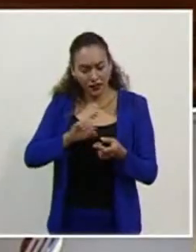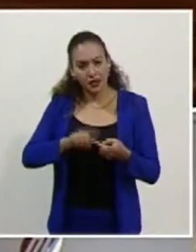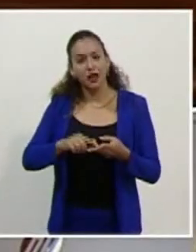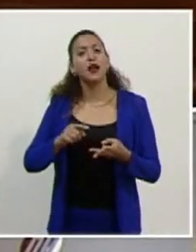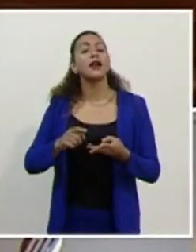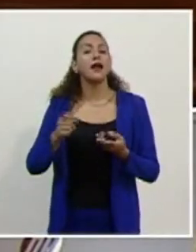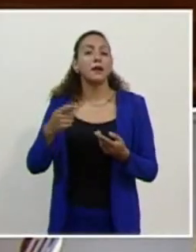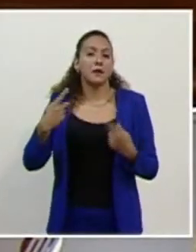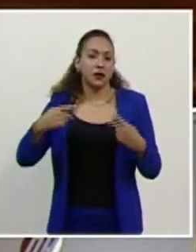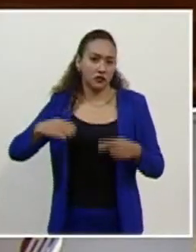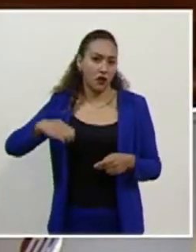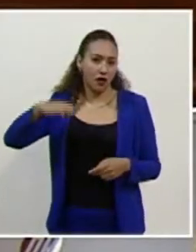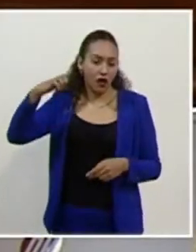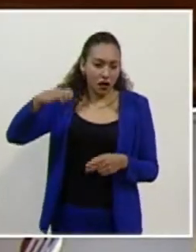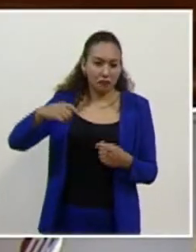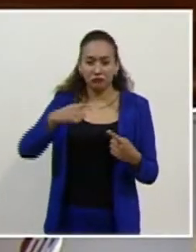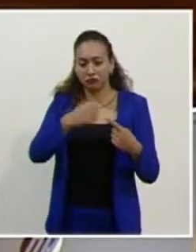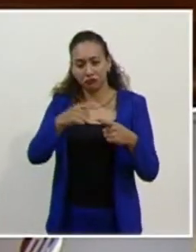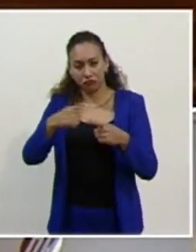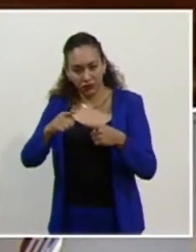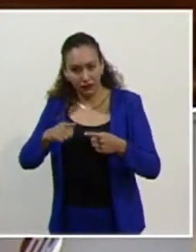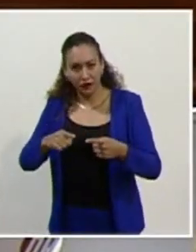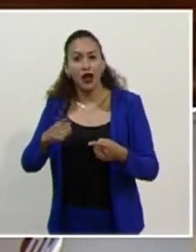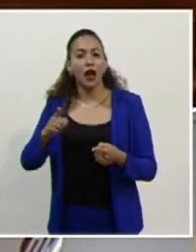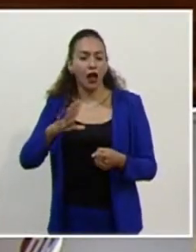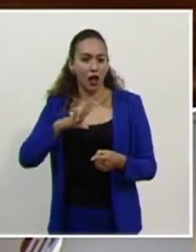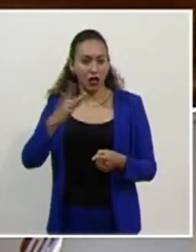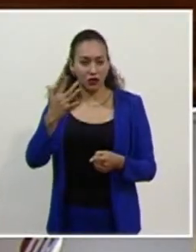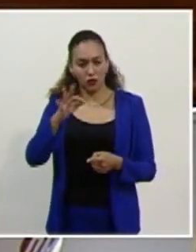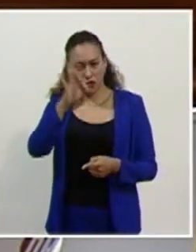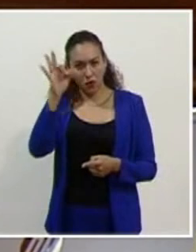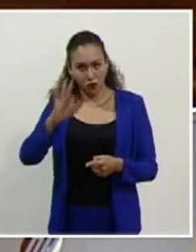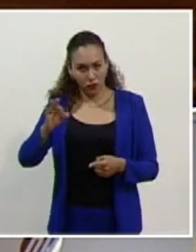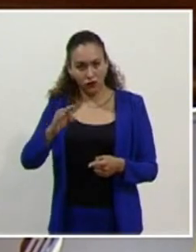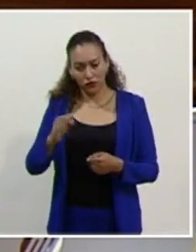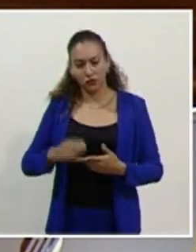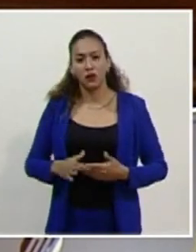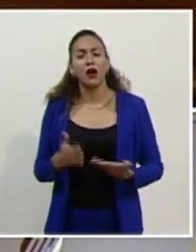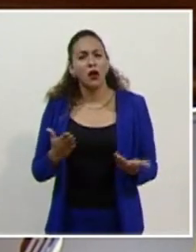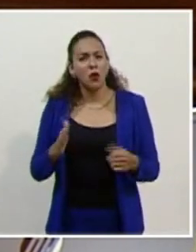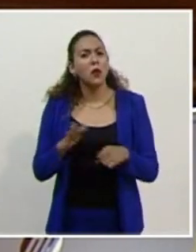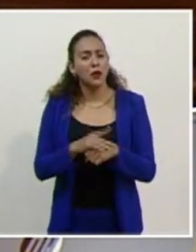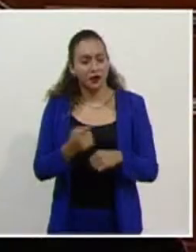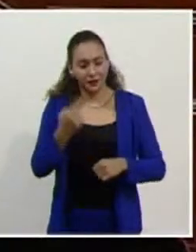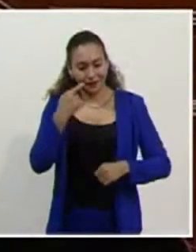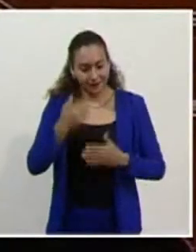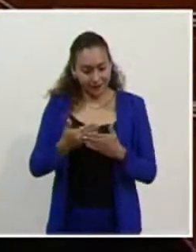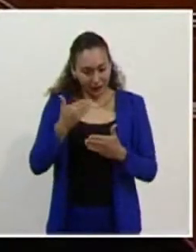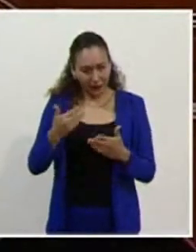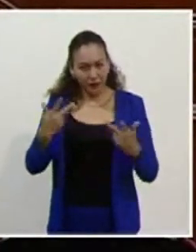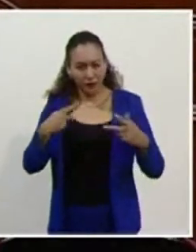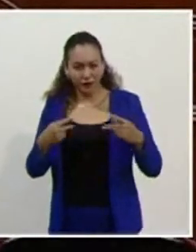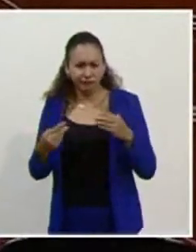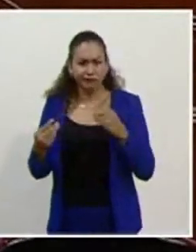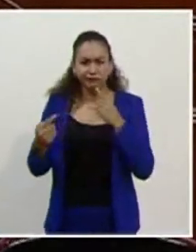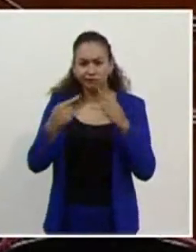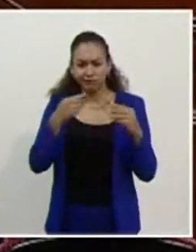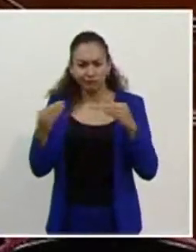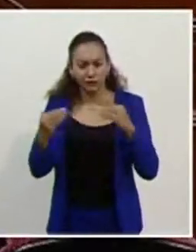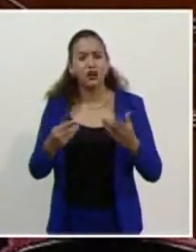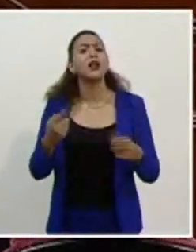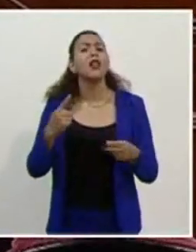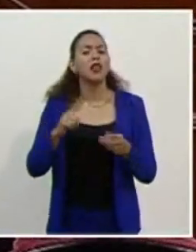servicios de las juntas municipales de esos servicios. Esto al resolver una controversia constitucional promovida por el municipio